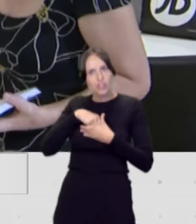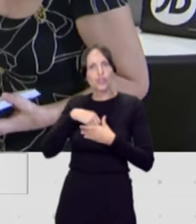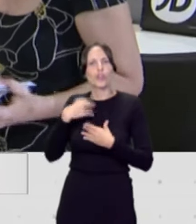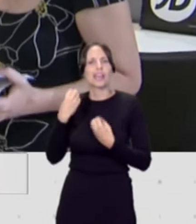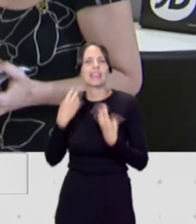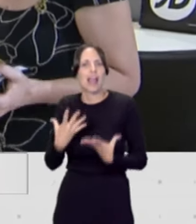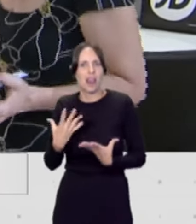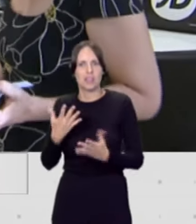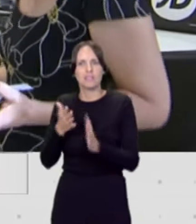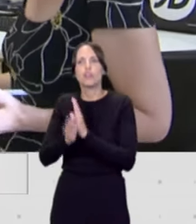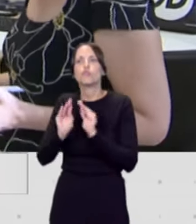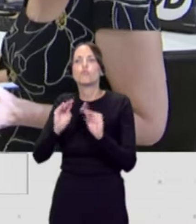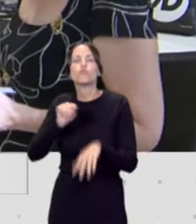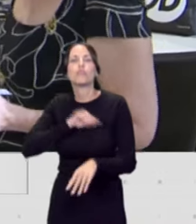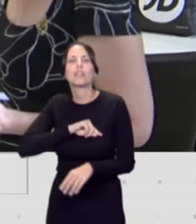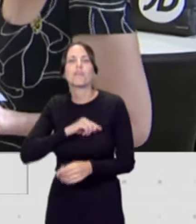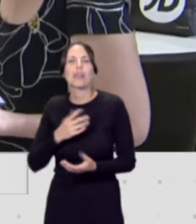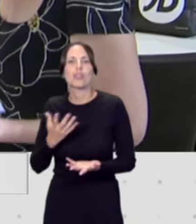se sentía